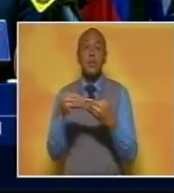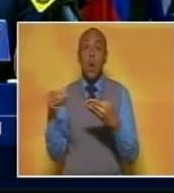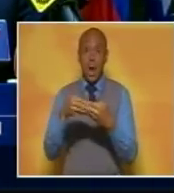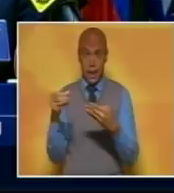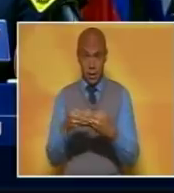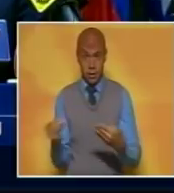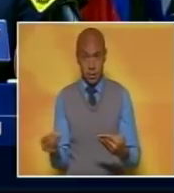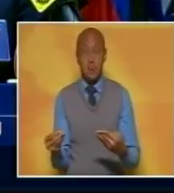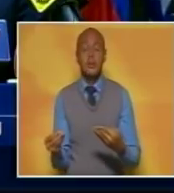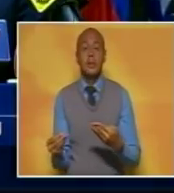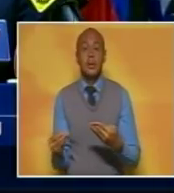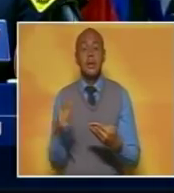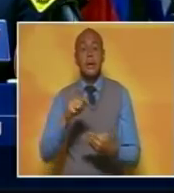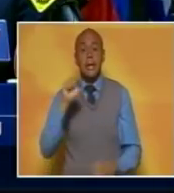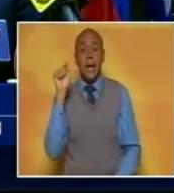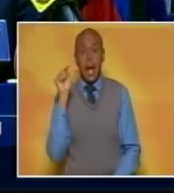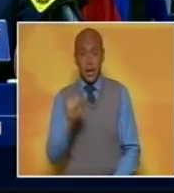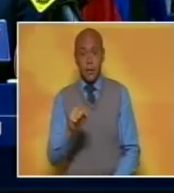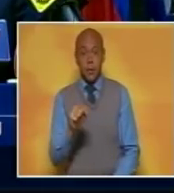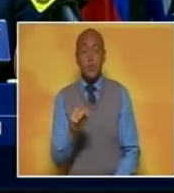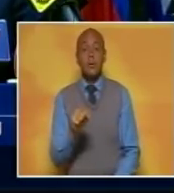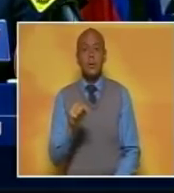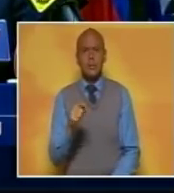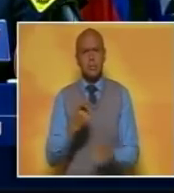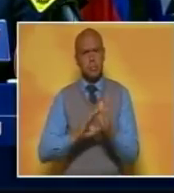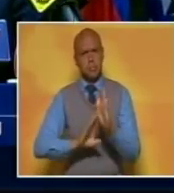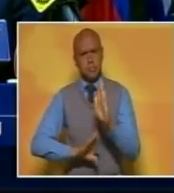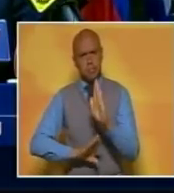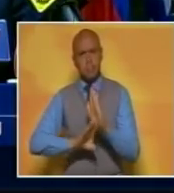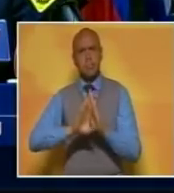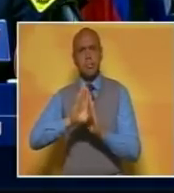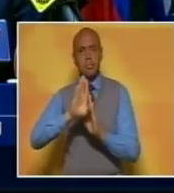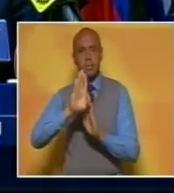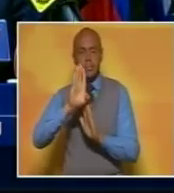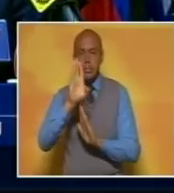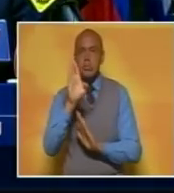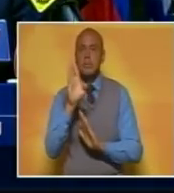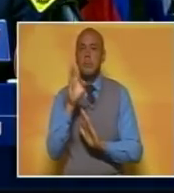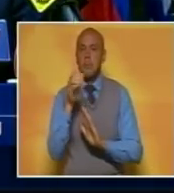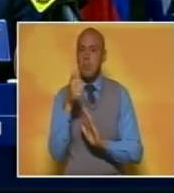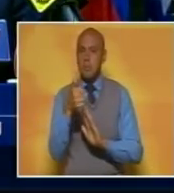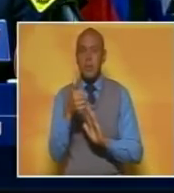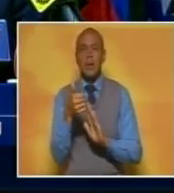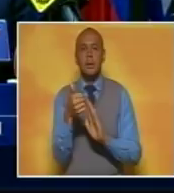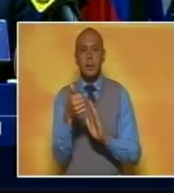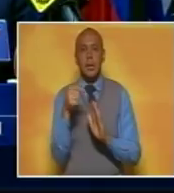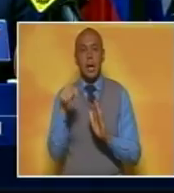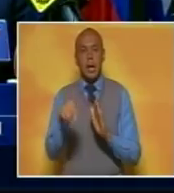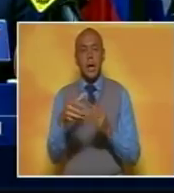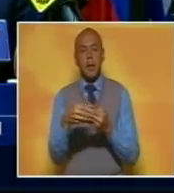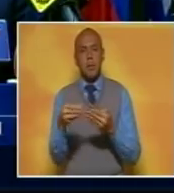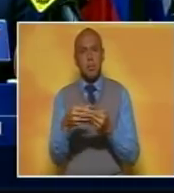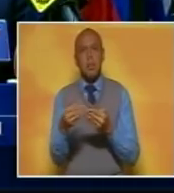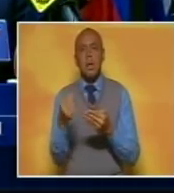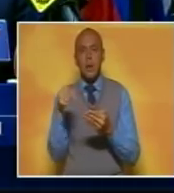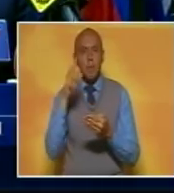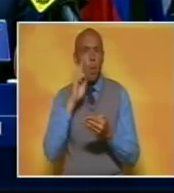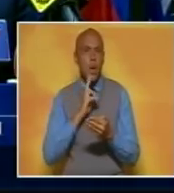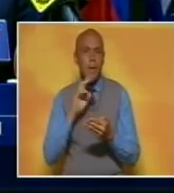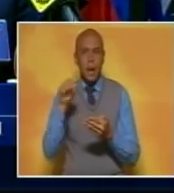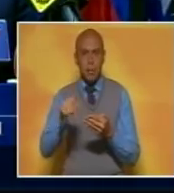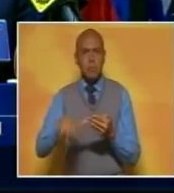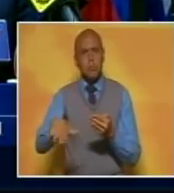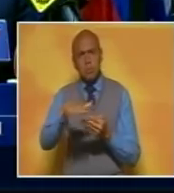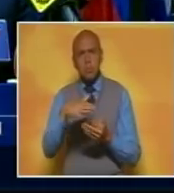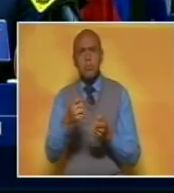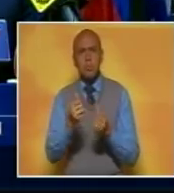por ello hicieron un crecimiento vertiginoso de la moneda en el mes de agosto, que llegó a